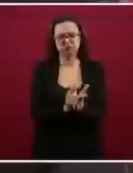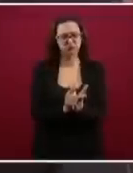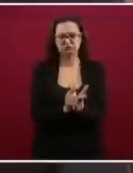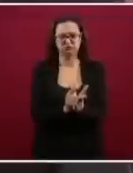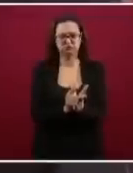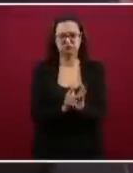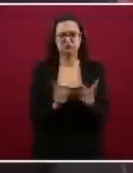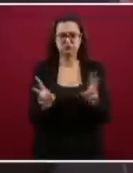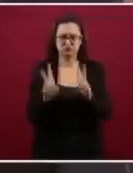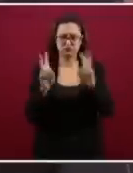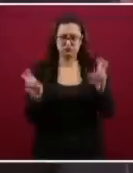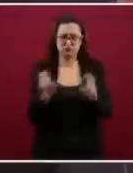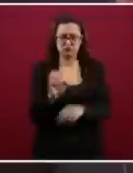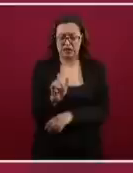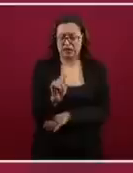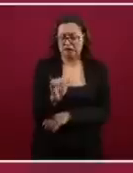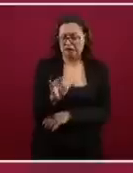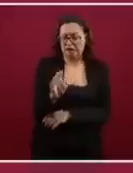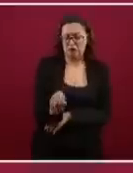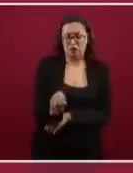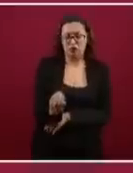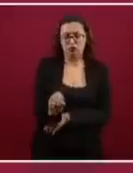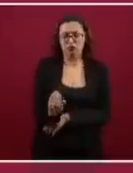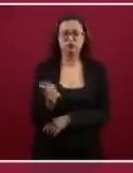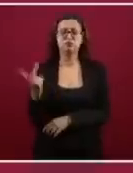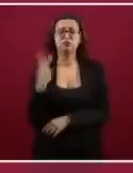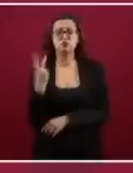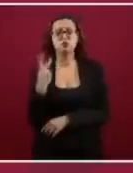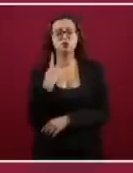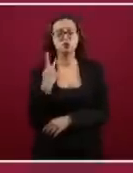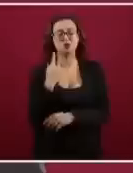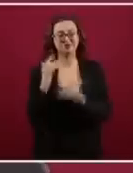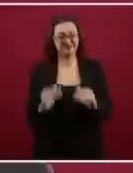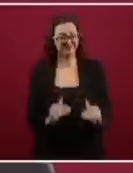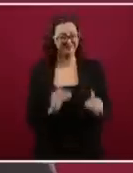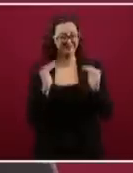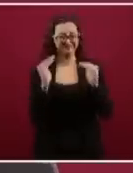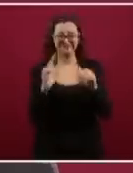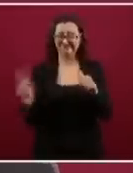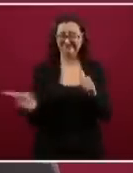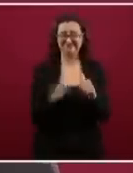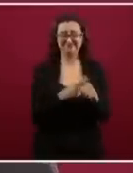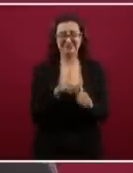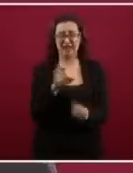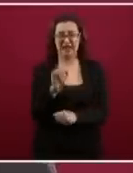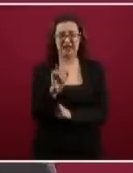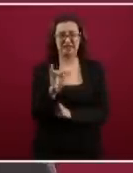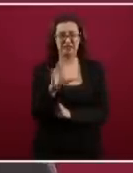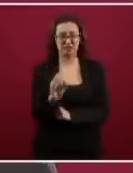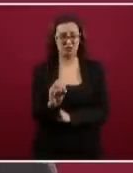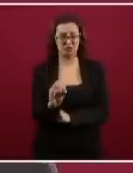es un asunto ético. La política es un imperativo ético.